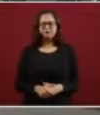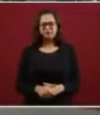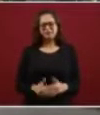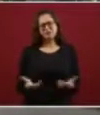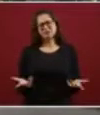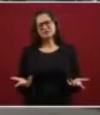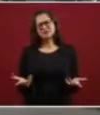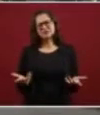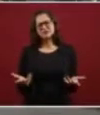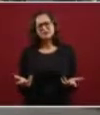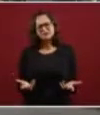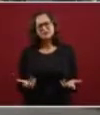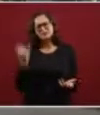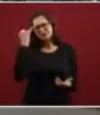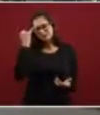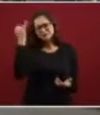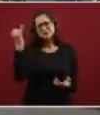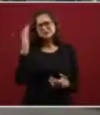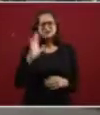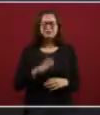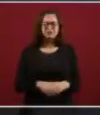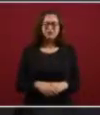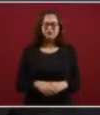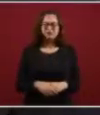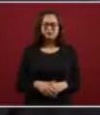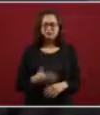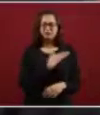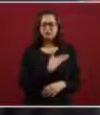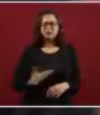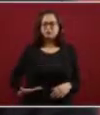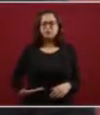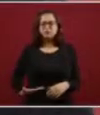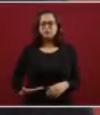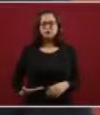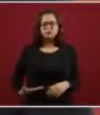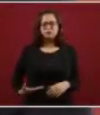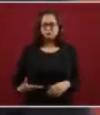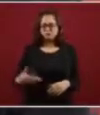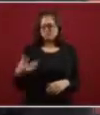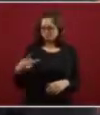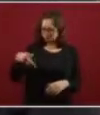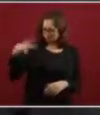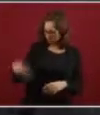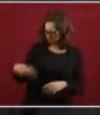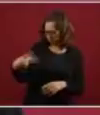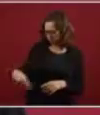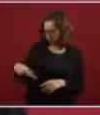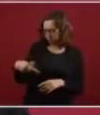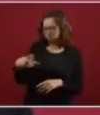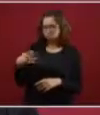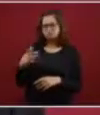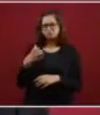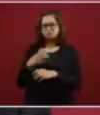Imagínense presidentes que privatizaron, que entregaron bienes